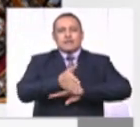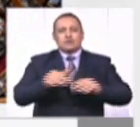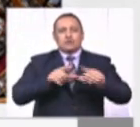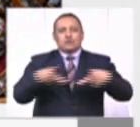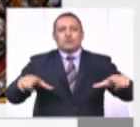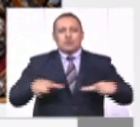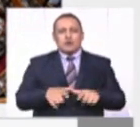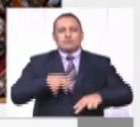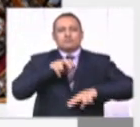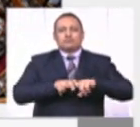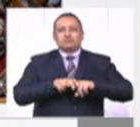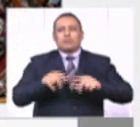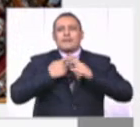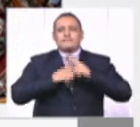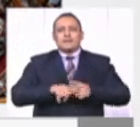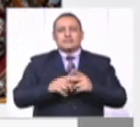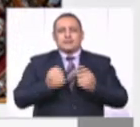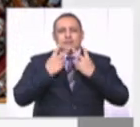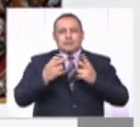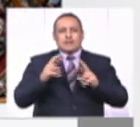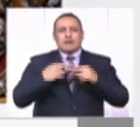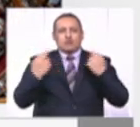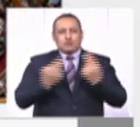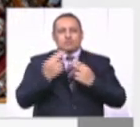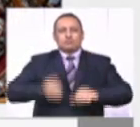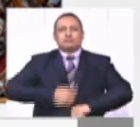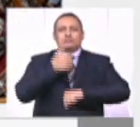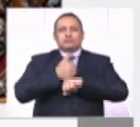hemiciclo porque ines